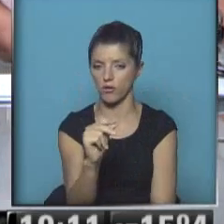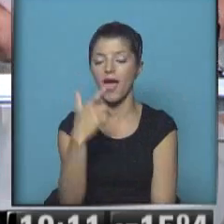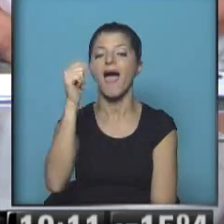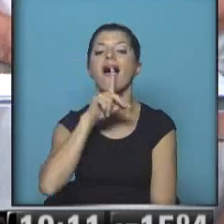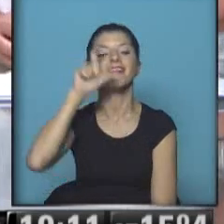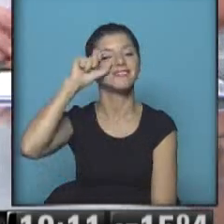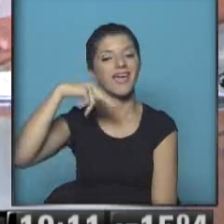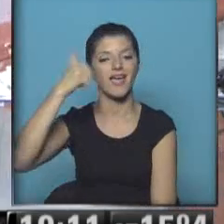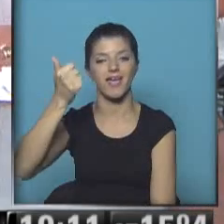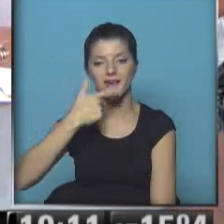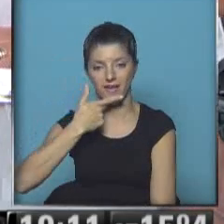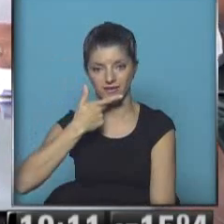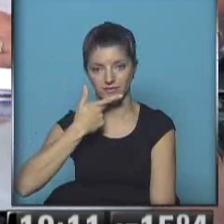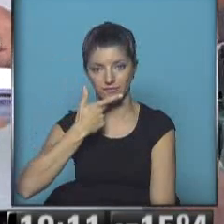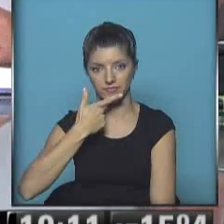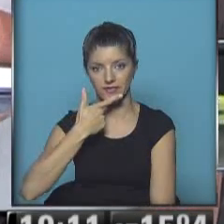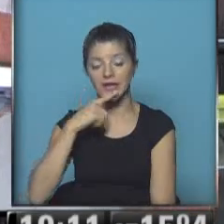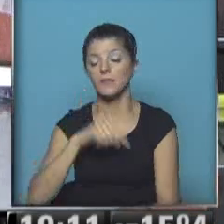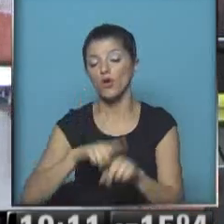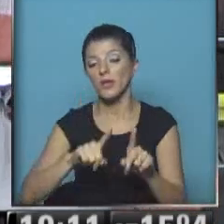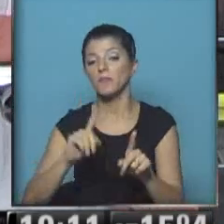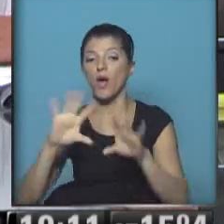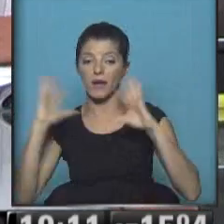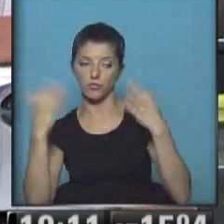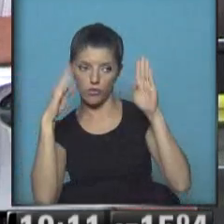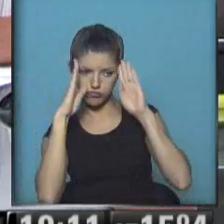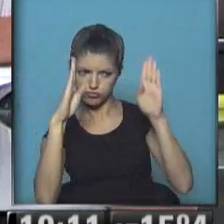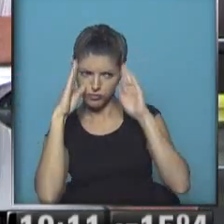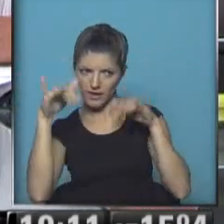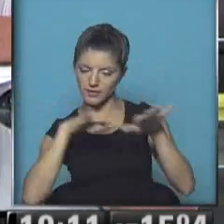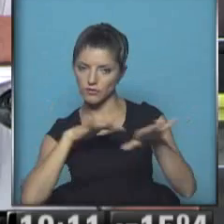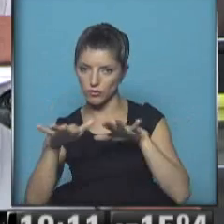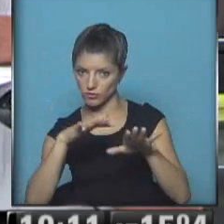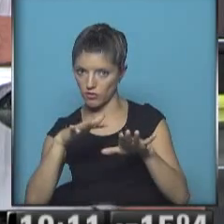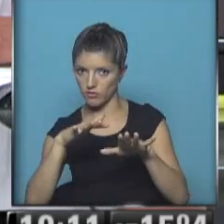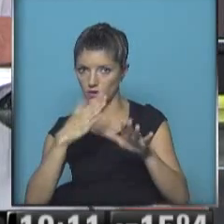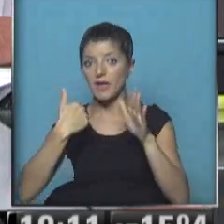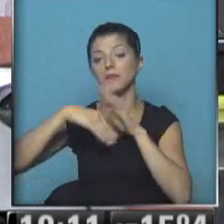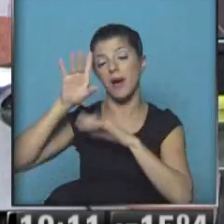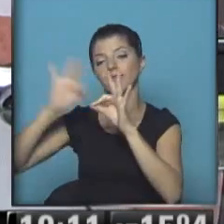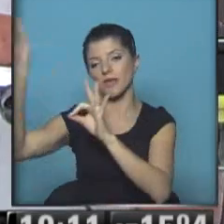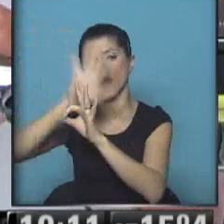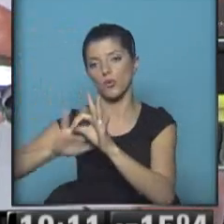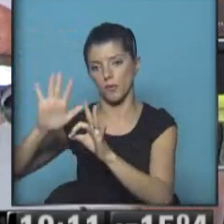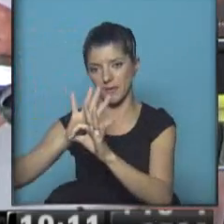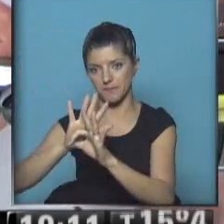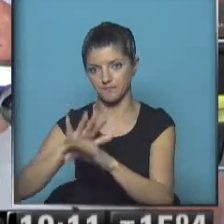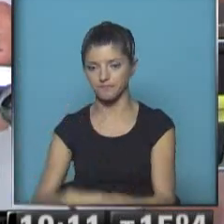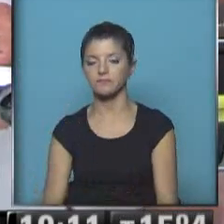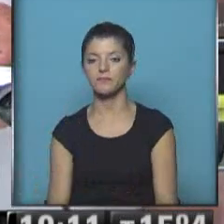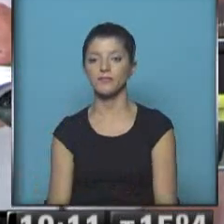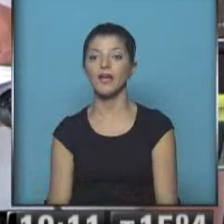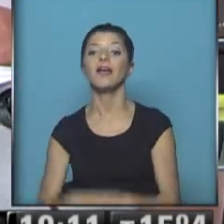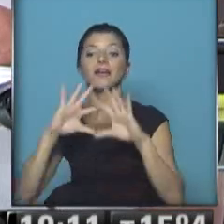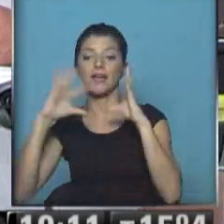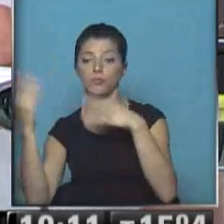ciudad convulsionada y un país que está siendo mirado por el mundo y básicamente y especialmente por Europa. Bueno, que esté siendo mirado por el mundo es una de